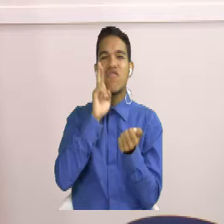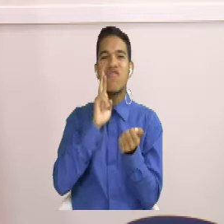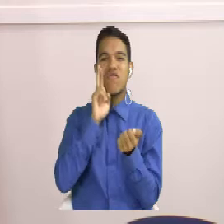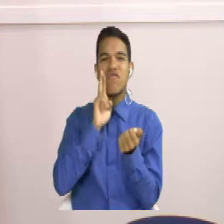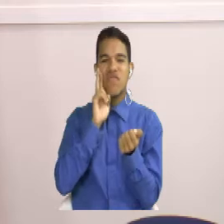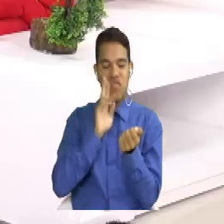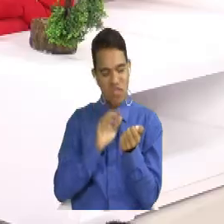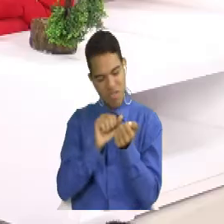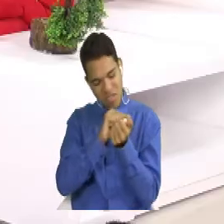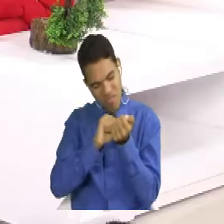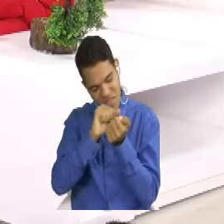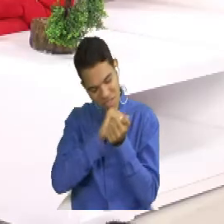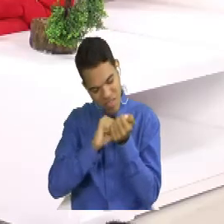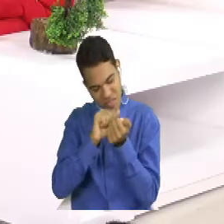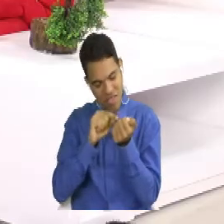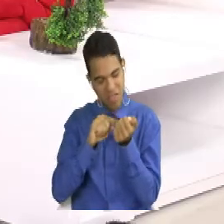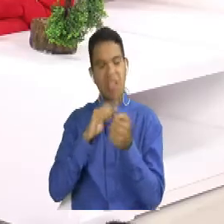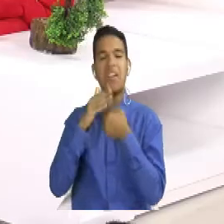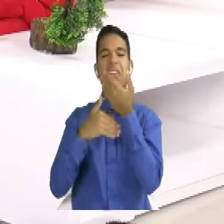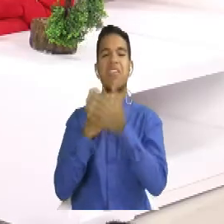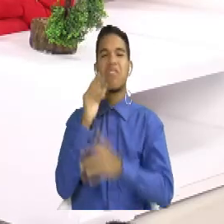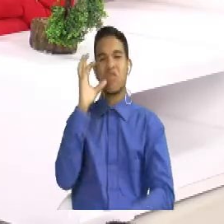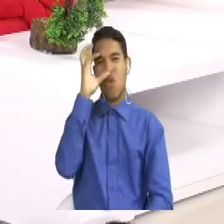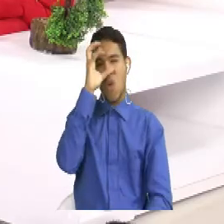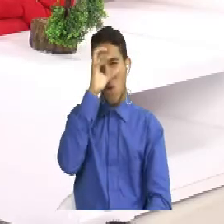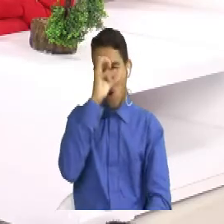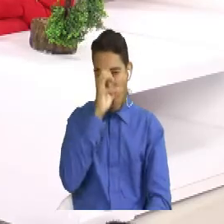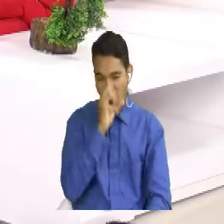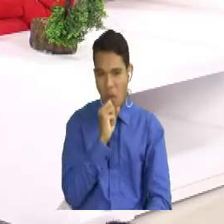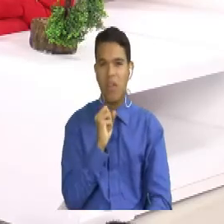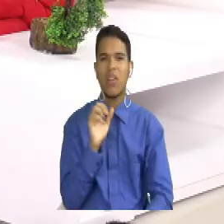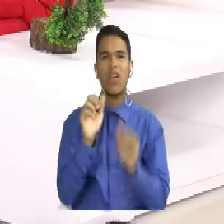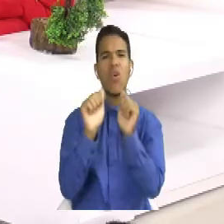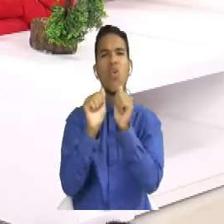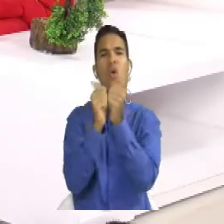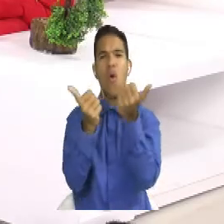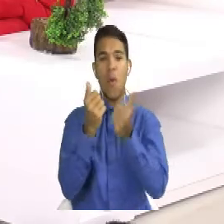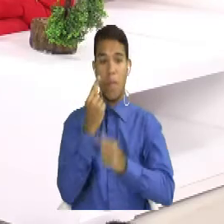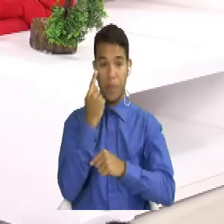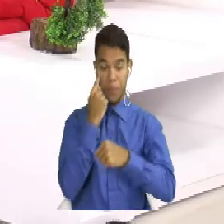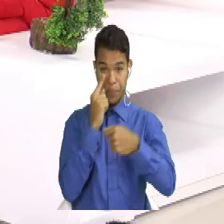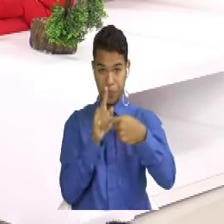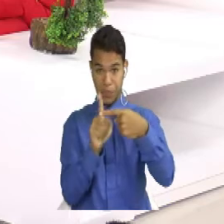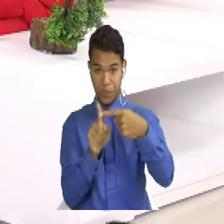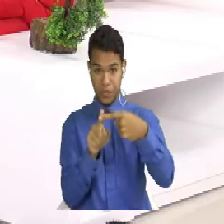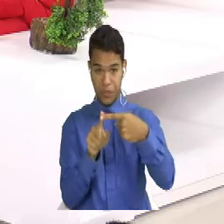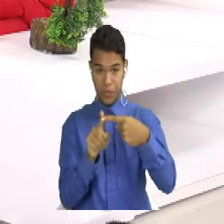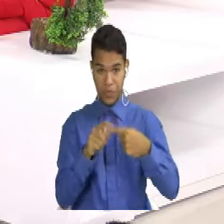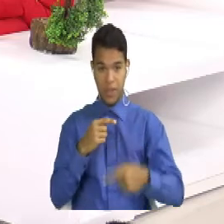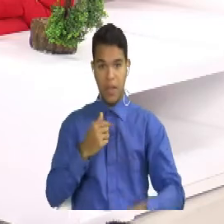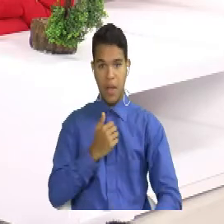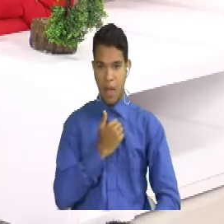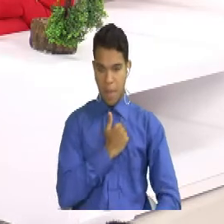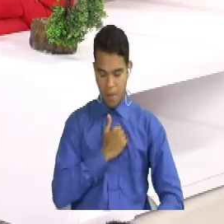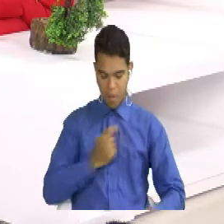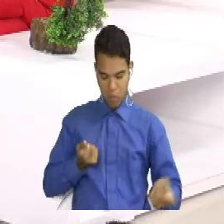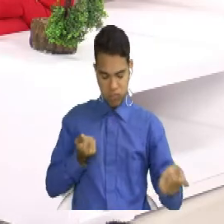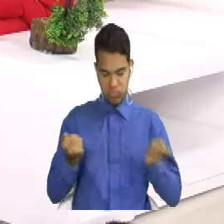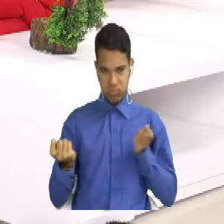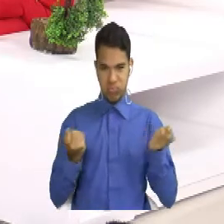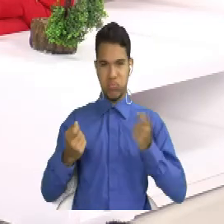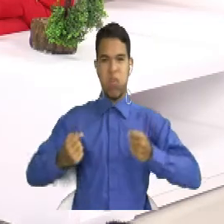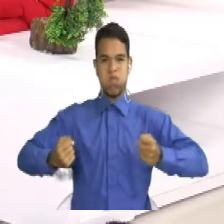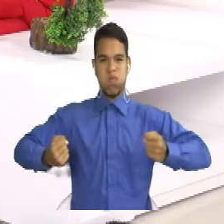coloración bastante oscura. Esto se puede prevenir es, primeramente, manejando nosotros el problema de sobrepeso, que eso sucede por el